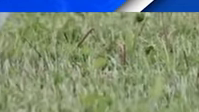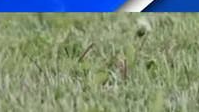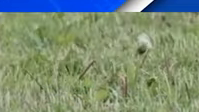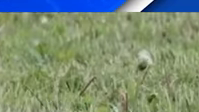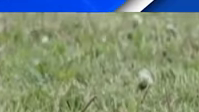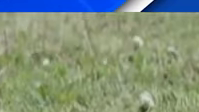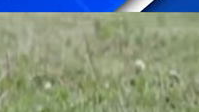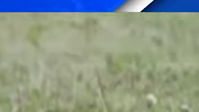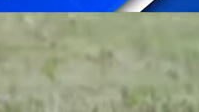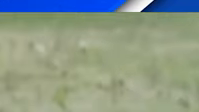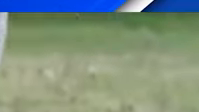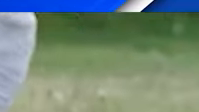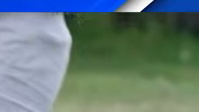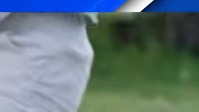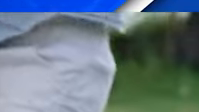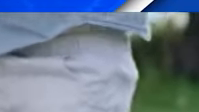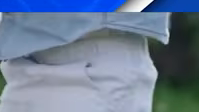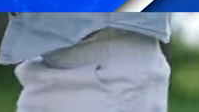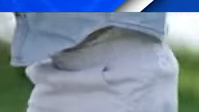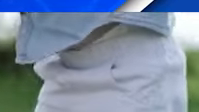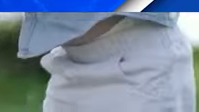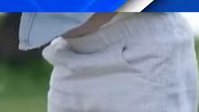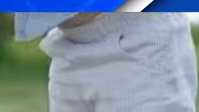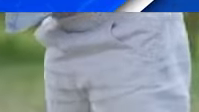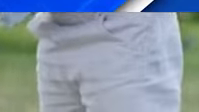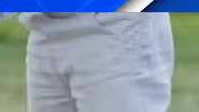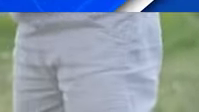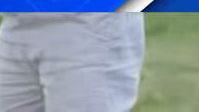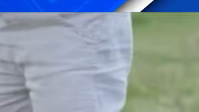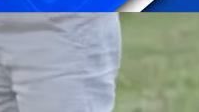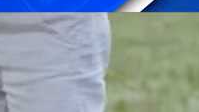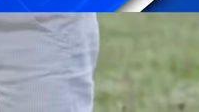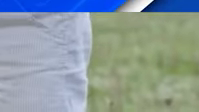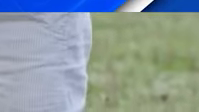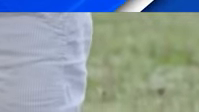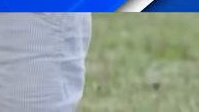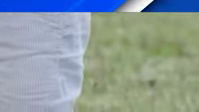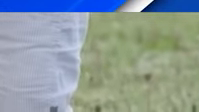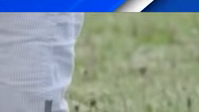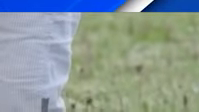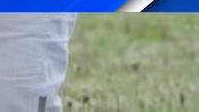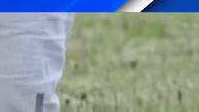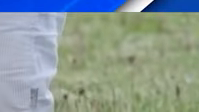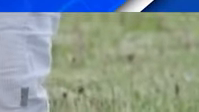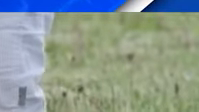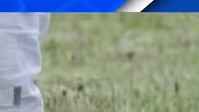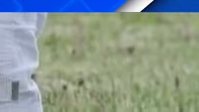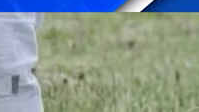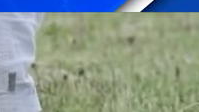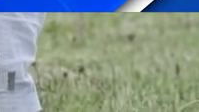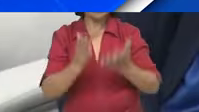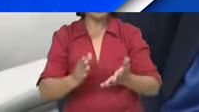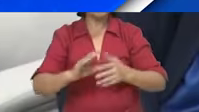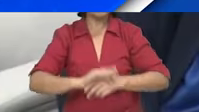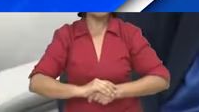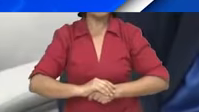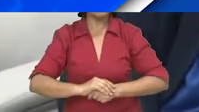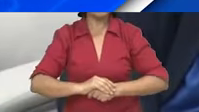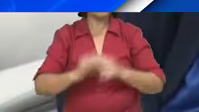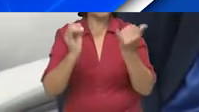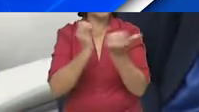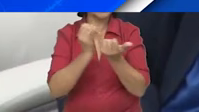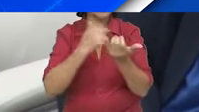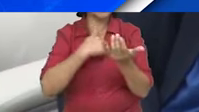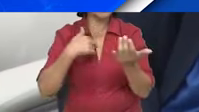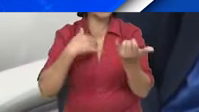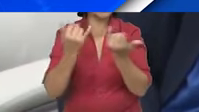con el objetivo de contribuir a la mejora de la calidad de vida de la población que tiene esta condición. Los estudios